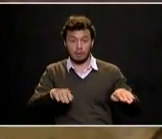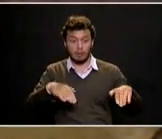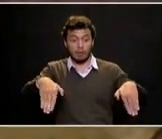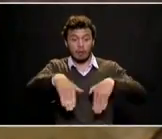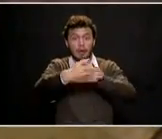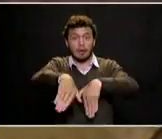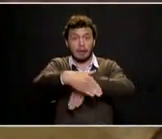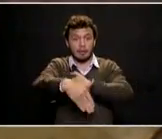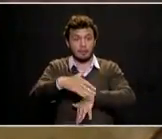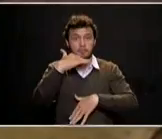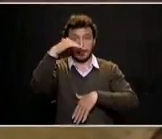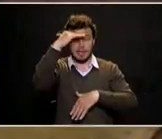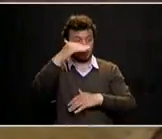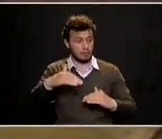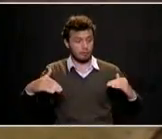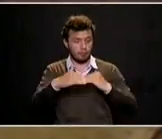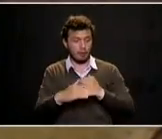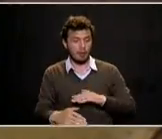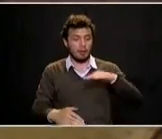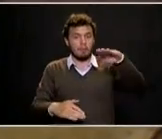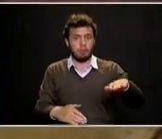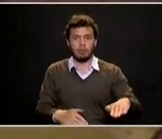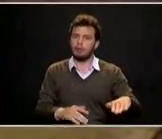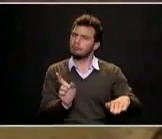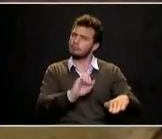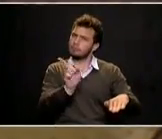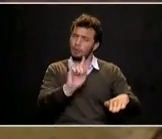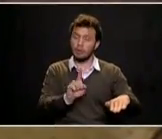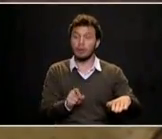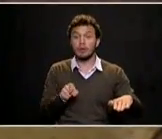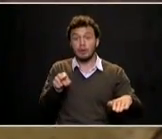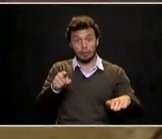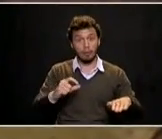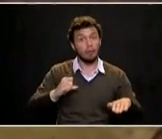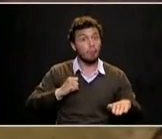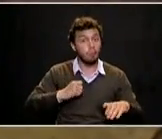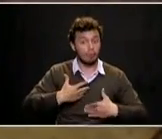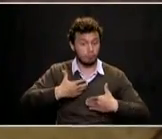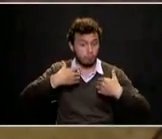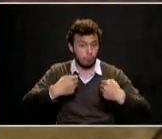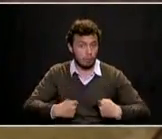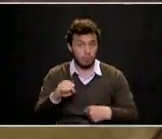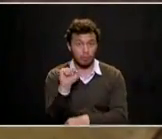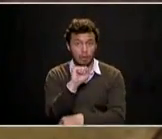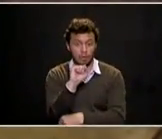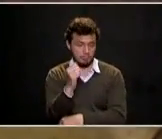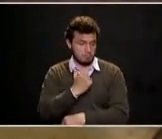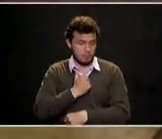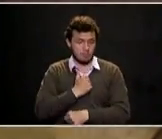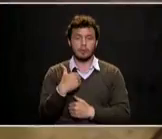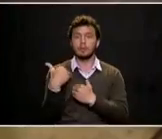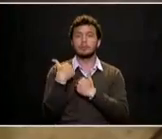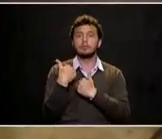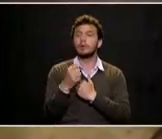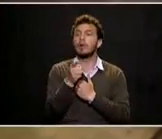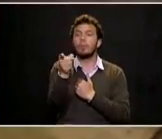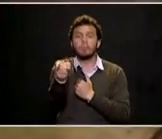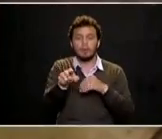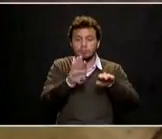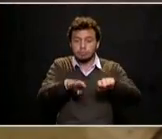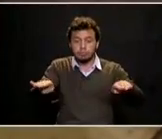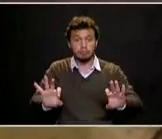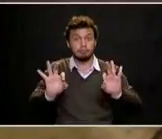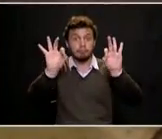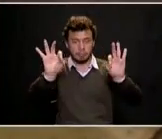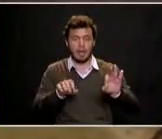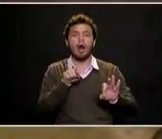en Medellín. Cada persona que tenga un vehículo debe tener la responsabilidad de tener su propio parqueadero. Hoy el 40% de las vías de Medellín están